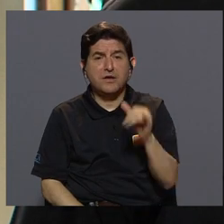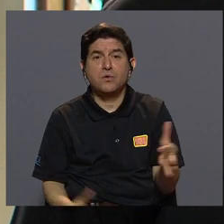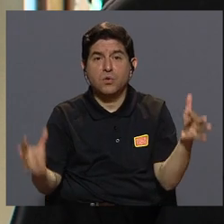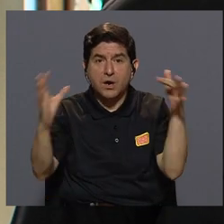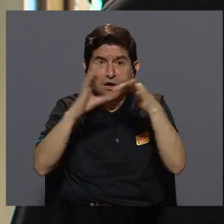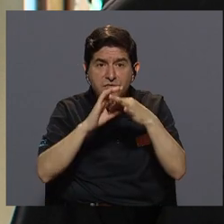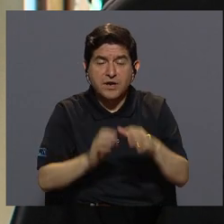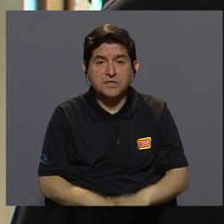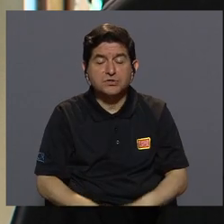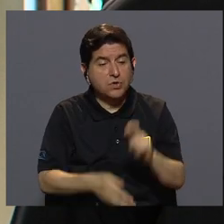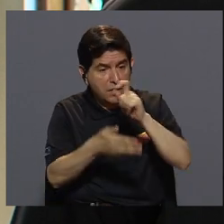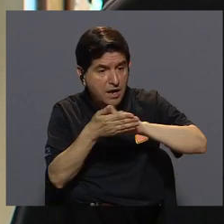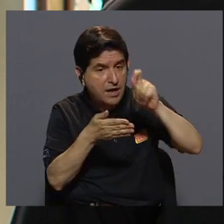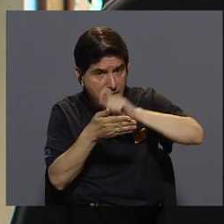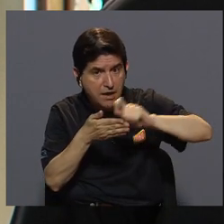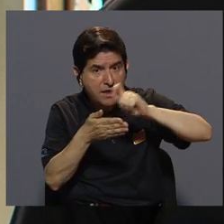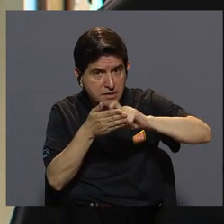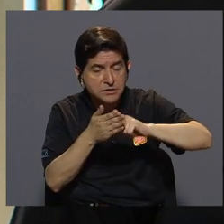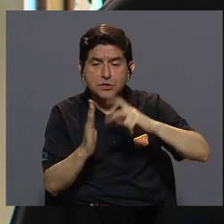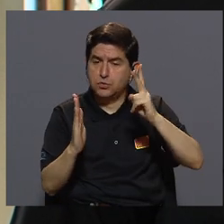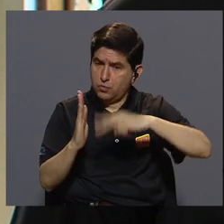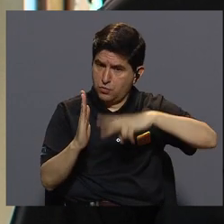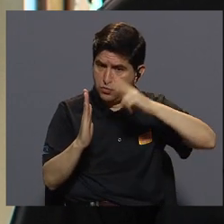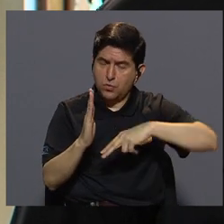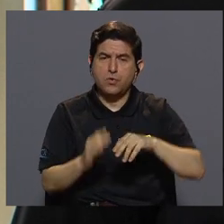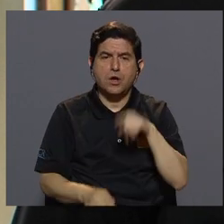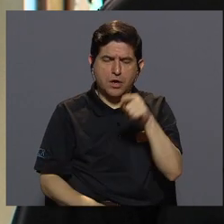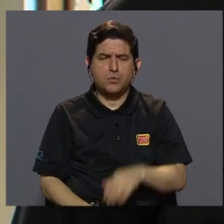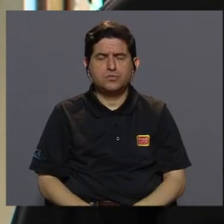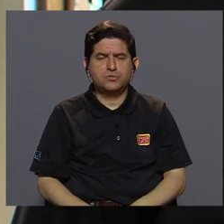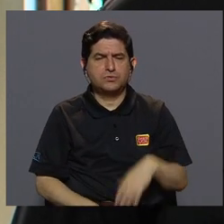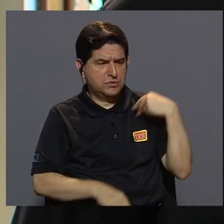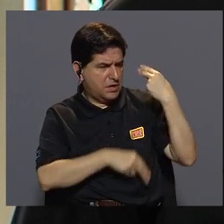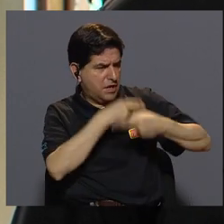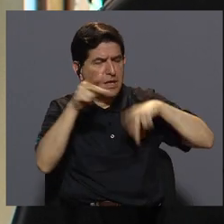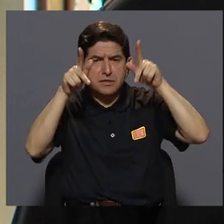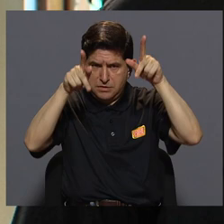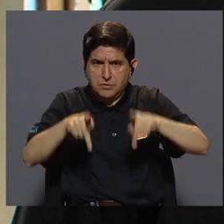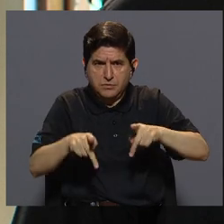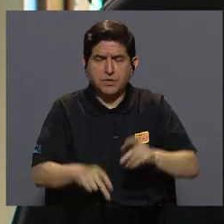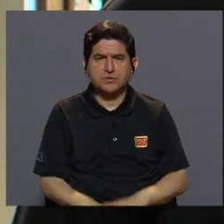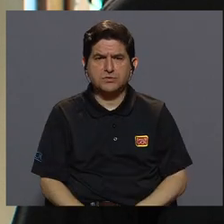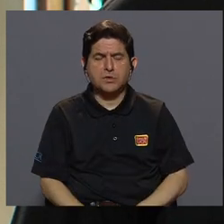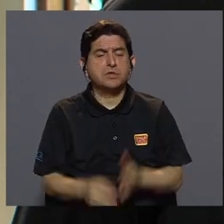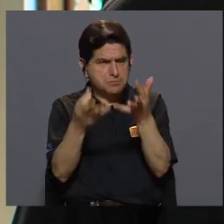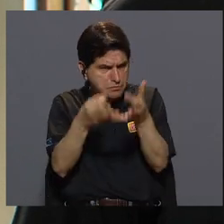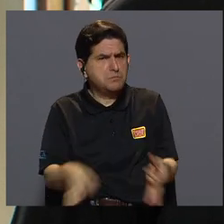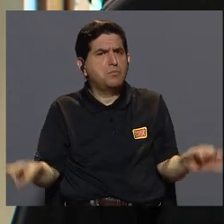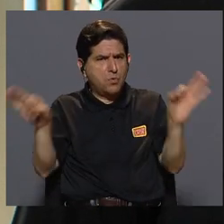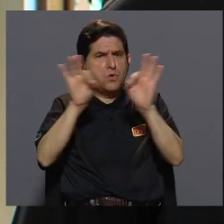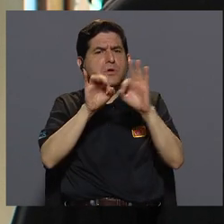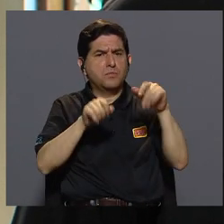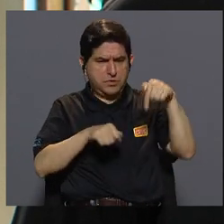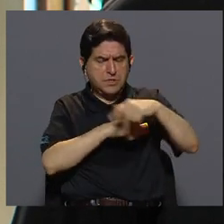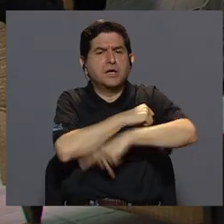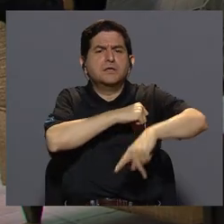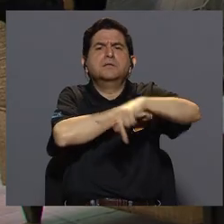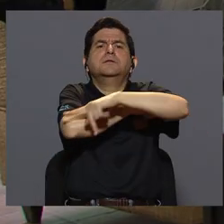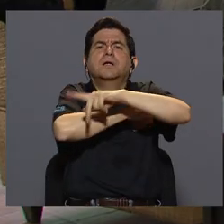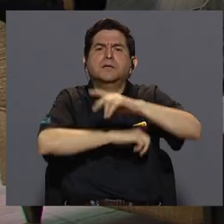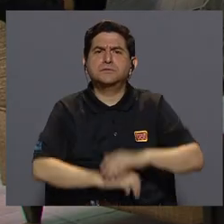también relacionado con las letras y la literatura. Usted es descendiente de personas que han sido muy importantes para este